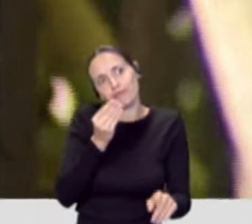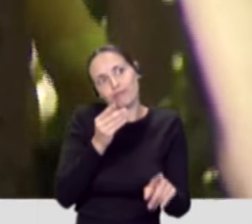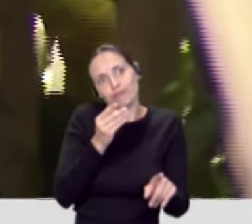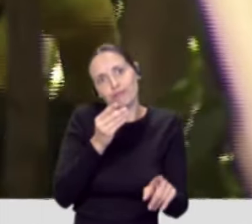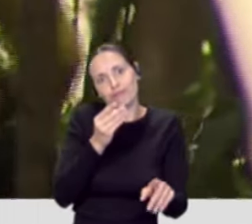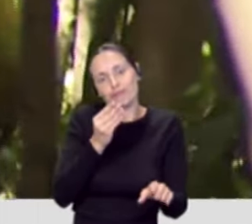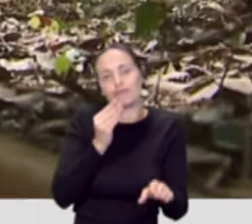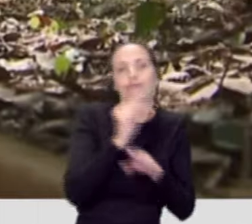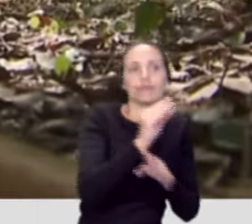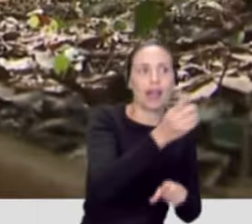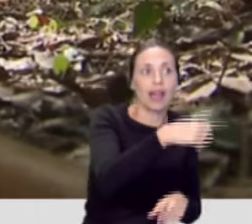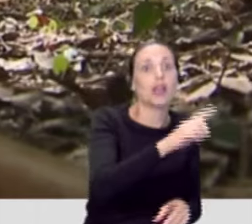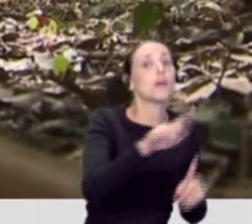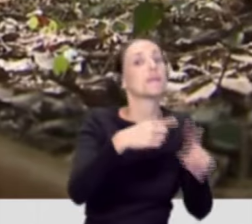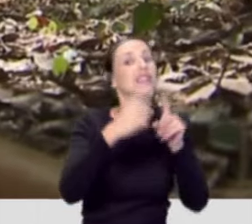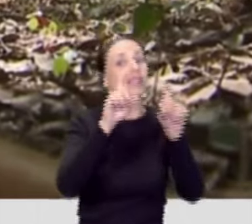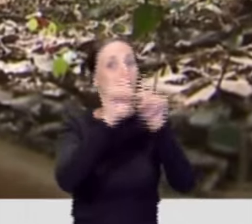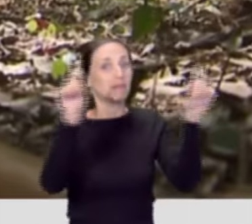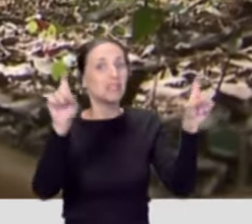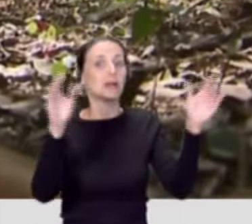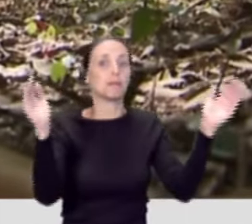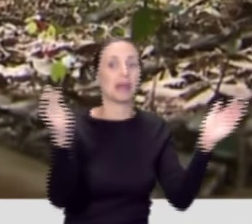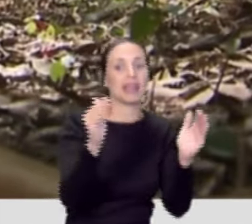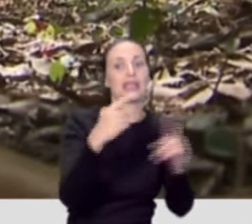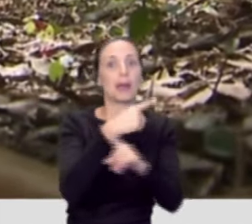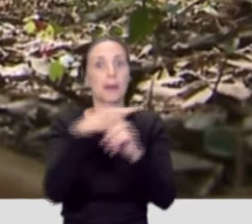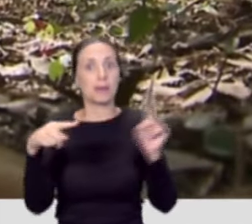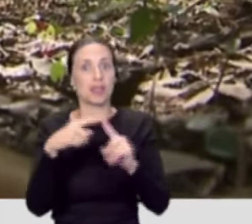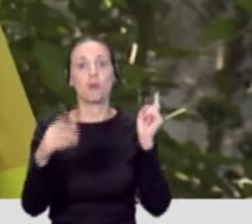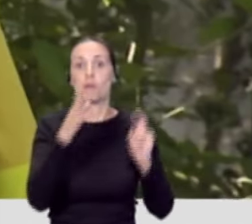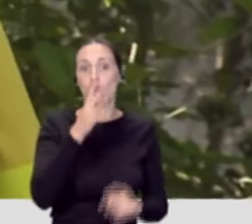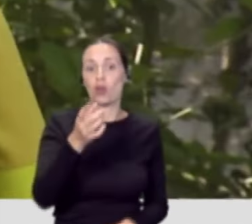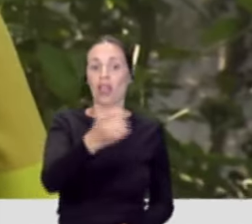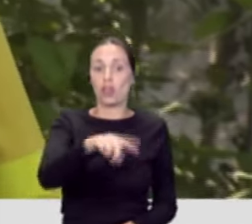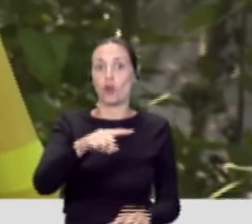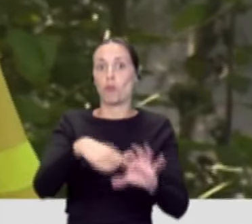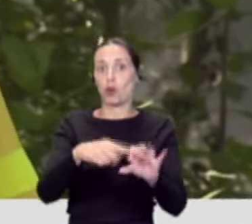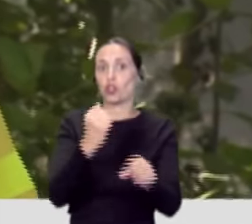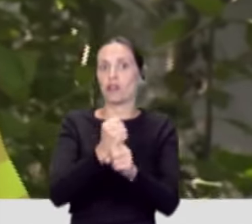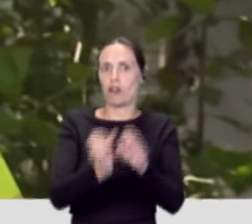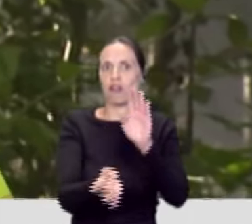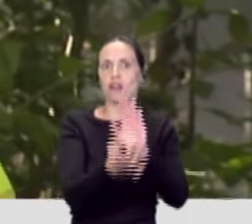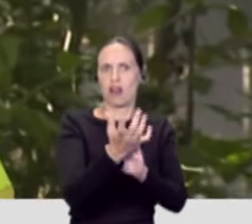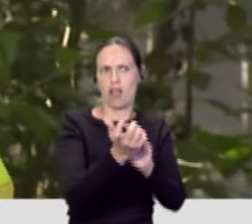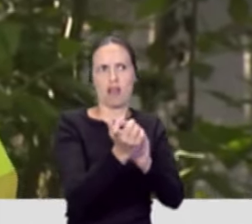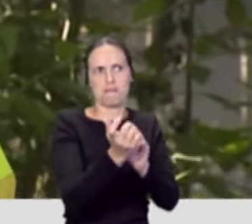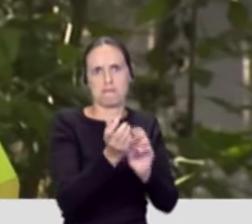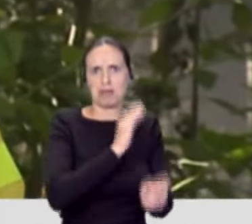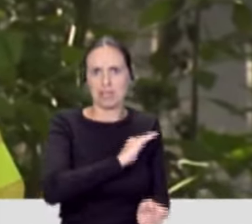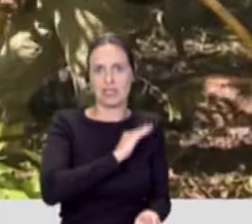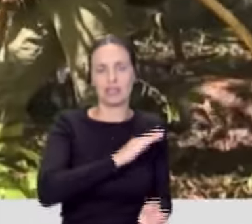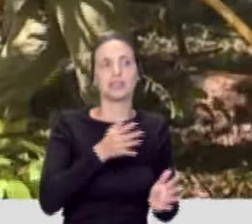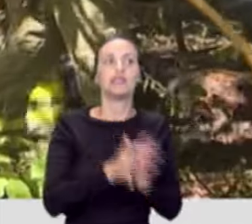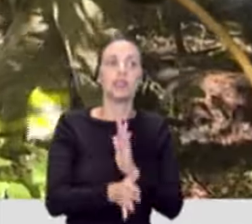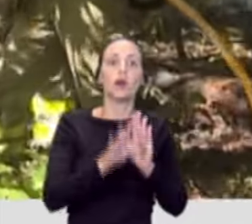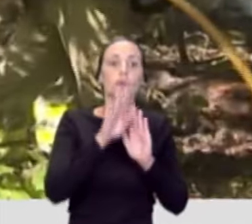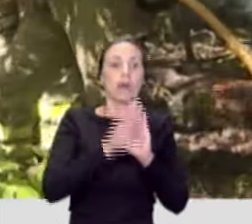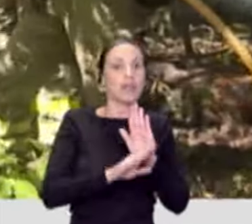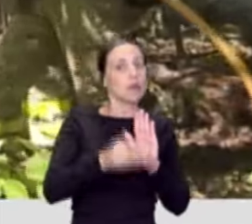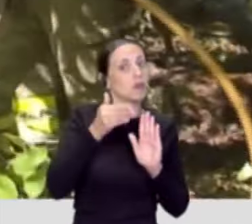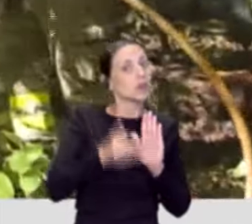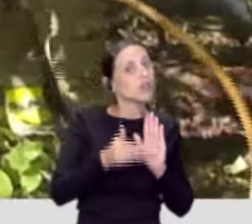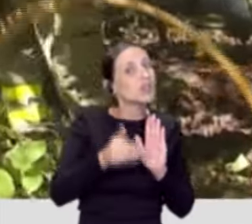generan mucho puesto de trabajo. Y entonces entendemos, ya digo, que puede ser una medida también muy importante, no solo contra el cambio climático, sino